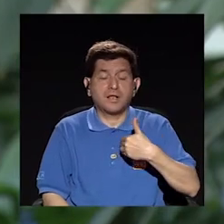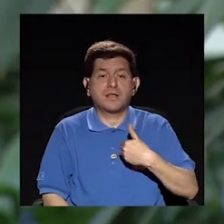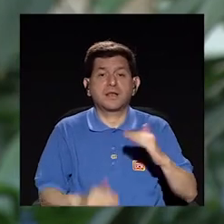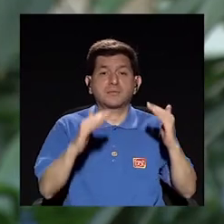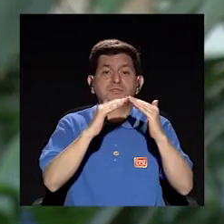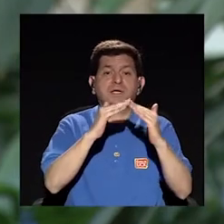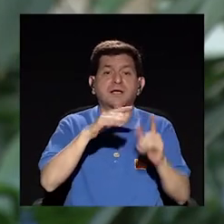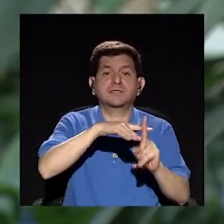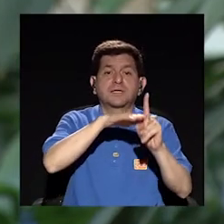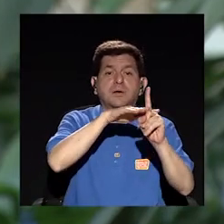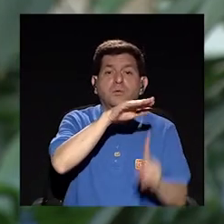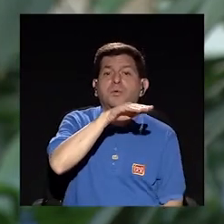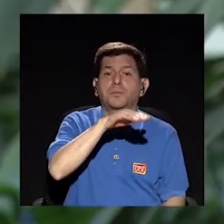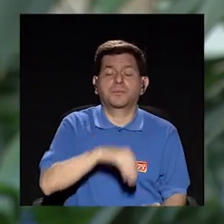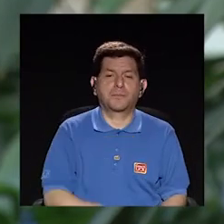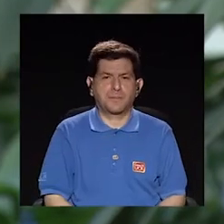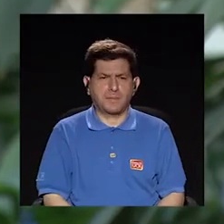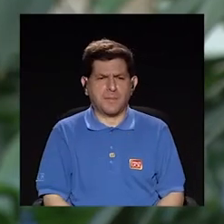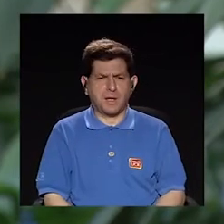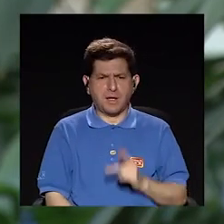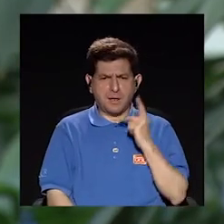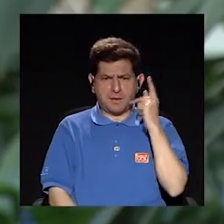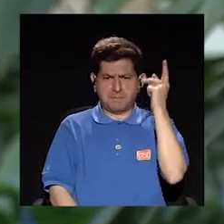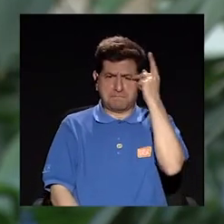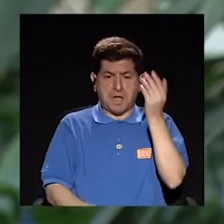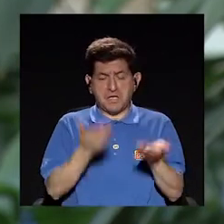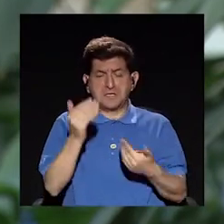tenemos en nuestro hogar, ¿verdad? Papá y mamá